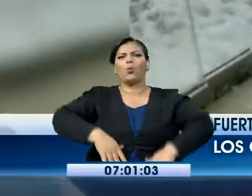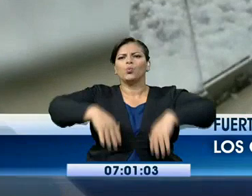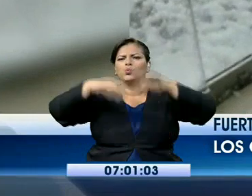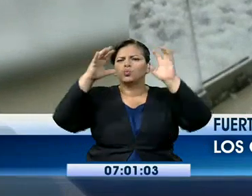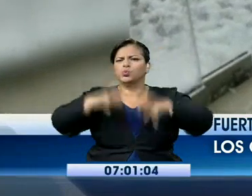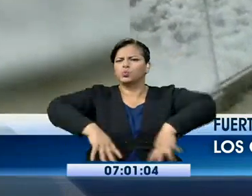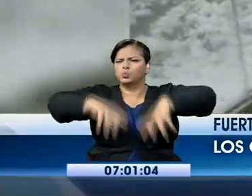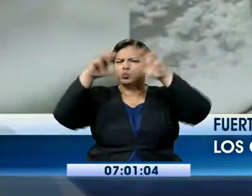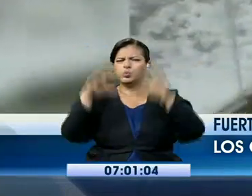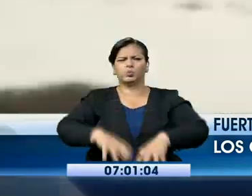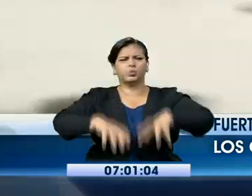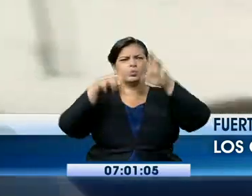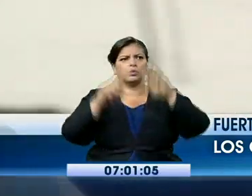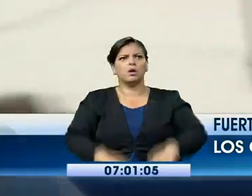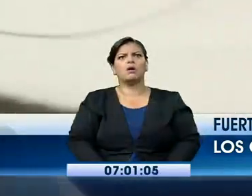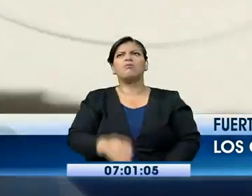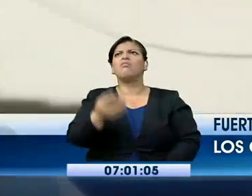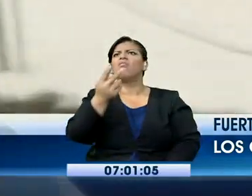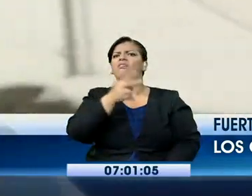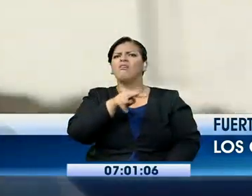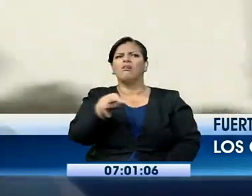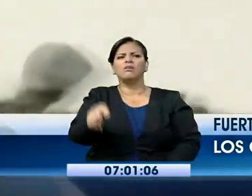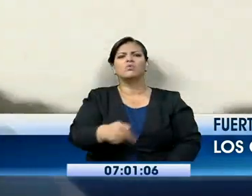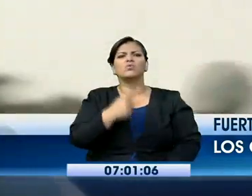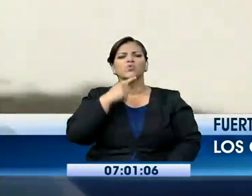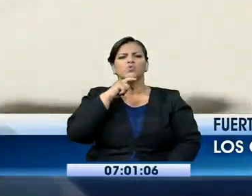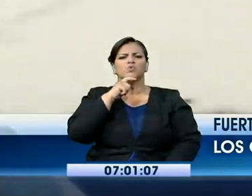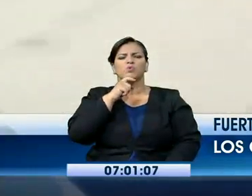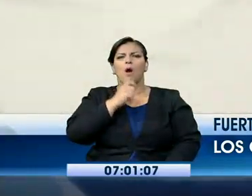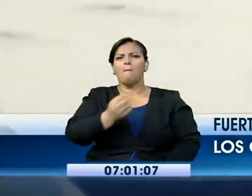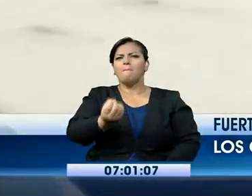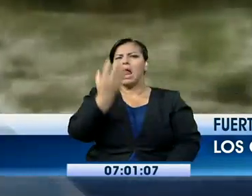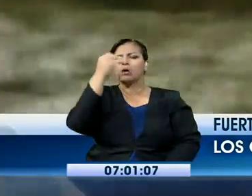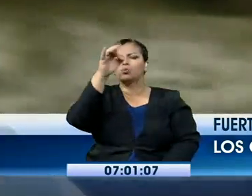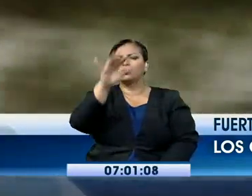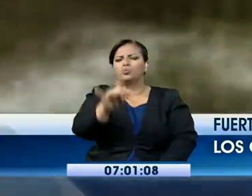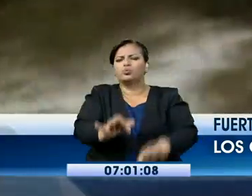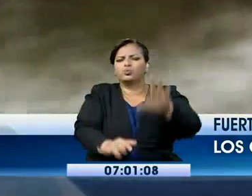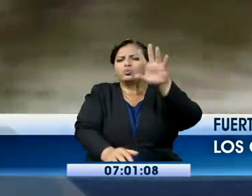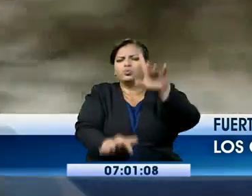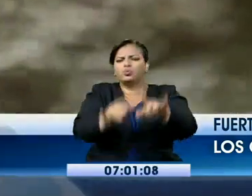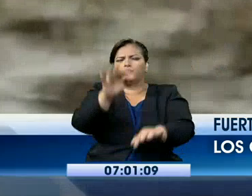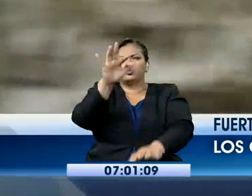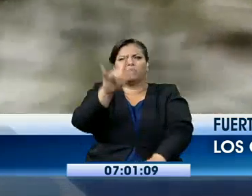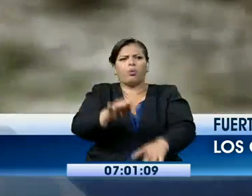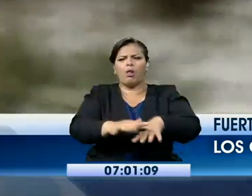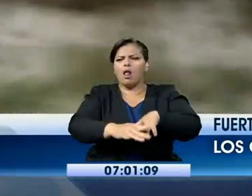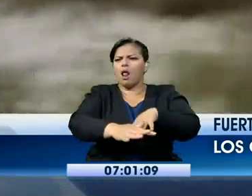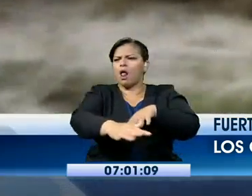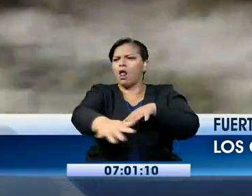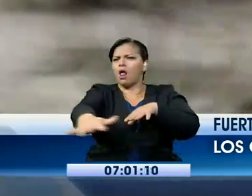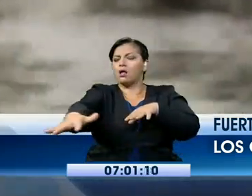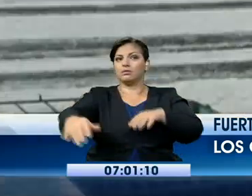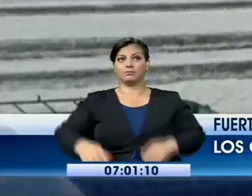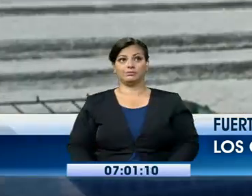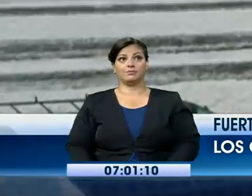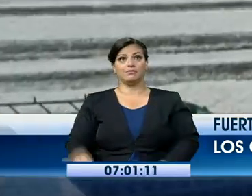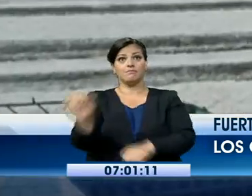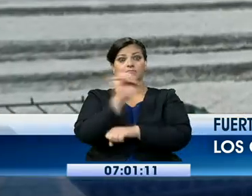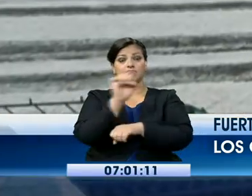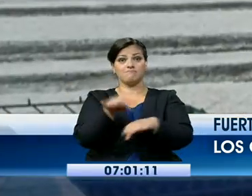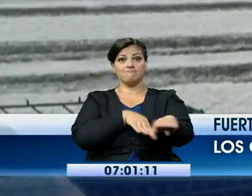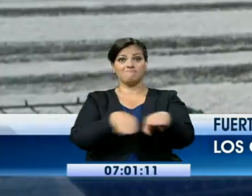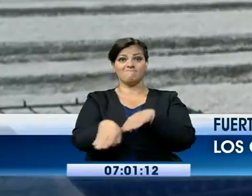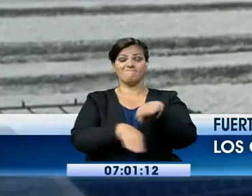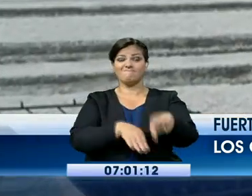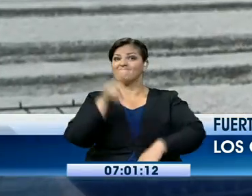granizo cubrió las vías, de lo que impidió la fluidez de la circulación vehicular. En el sector de San Molquí, por ejemplo, se